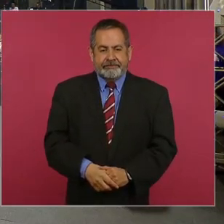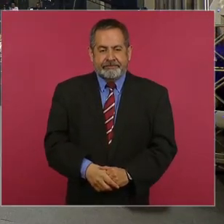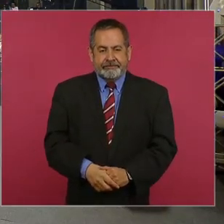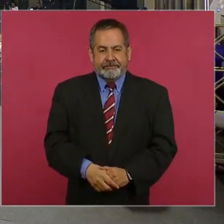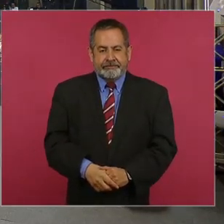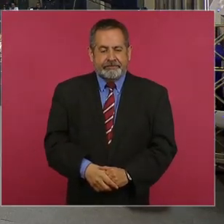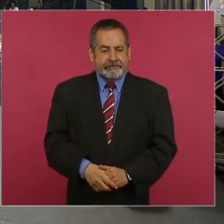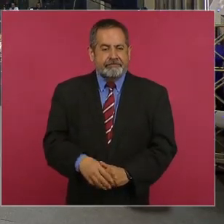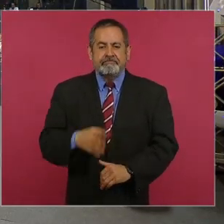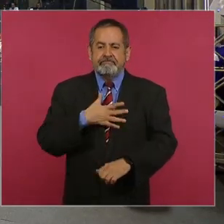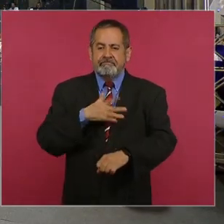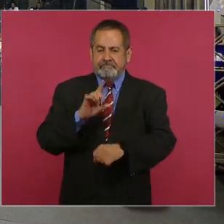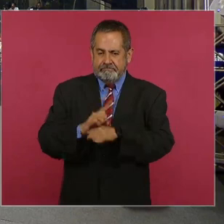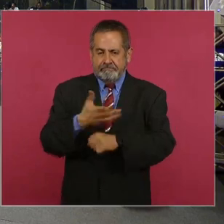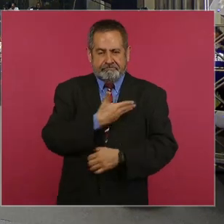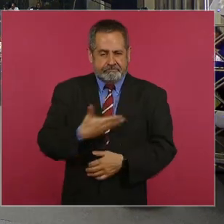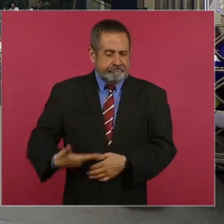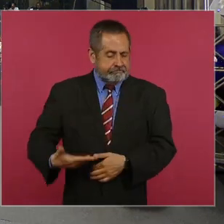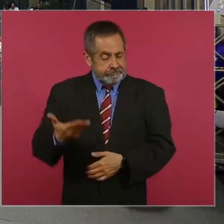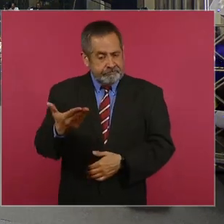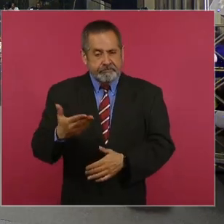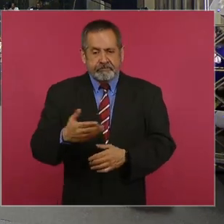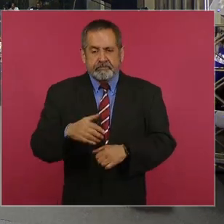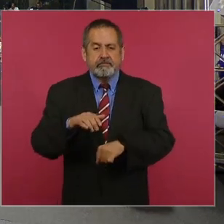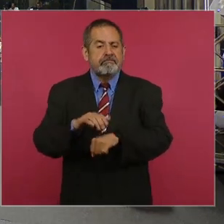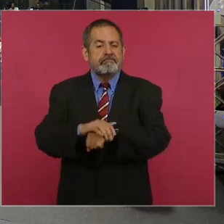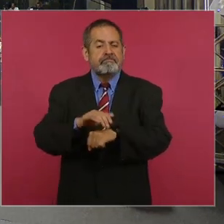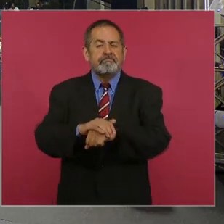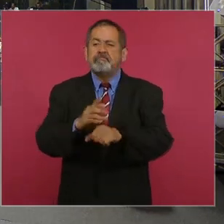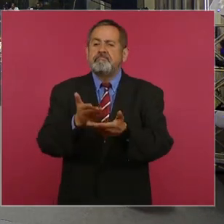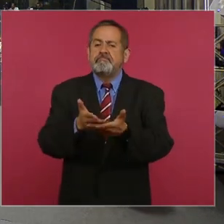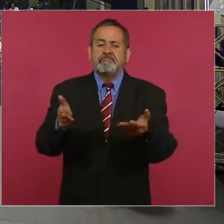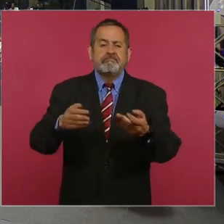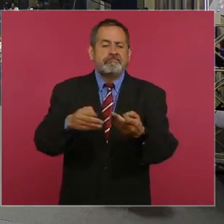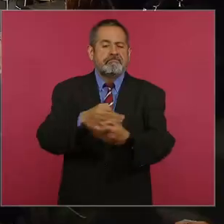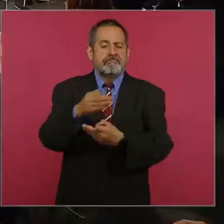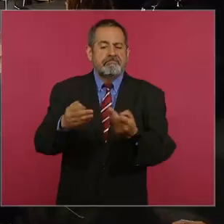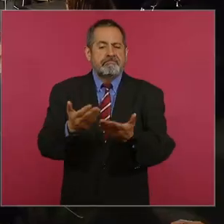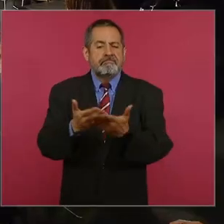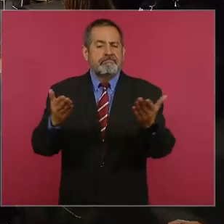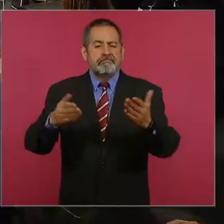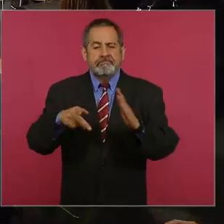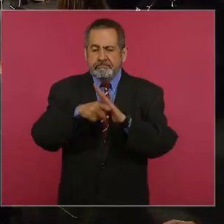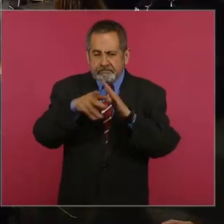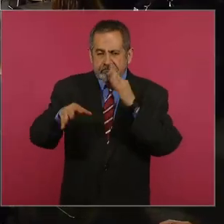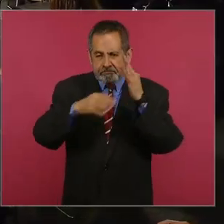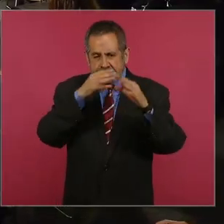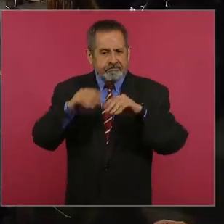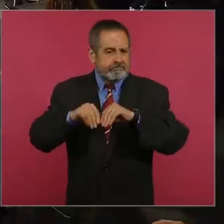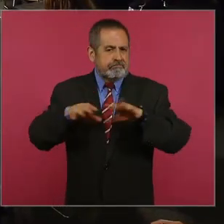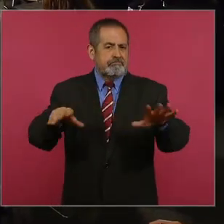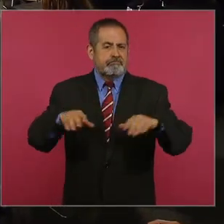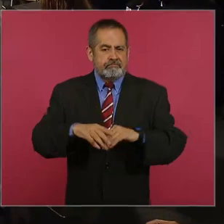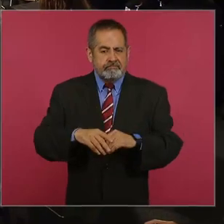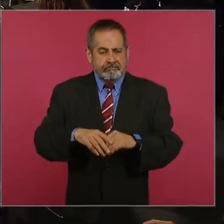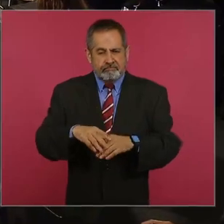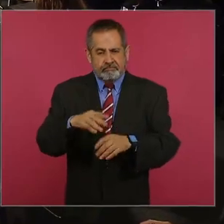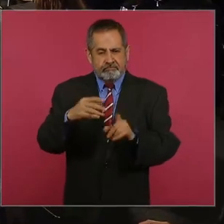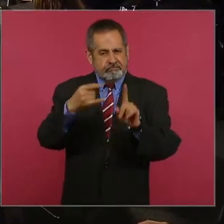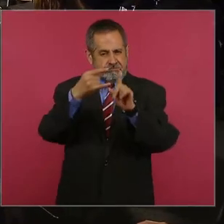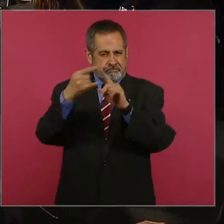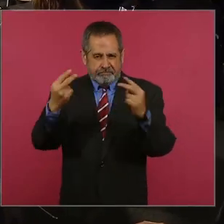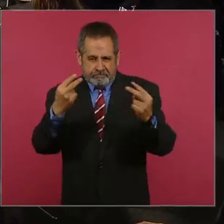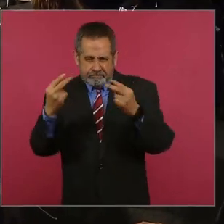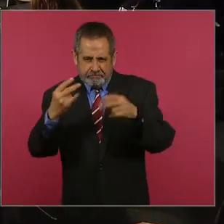Muy buenos días, presidente, amigas y amigos de los medios de comunicación y todos los que nos siguen por